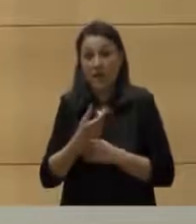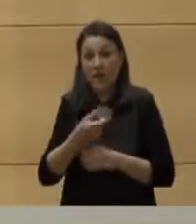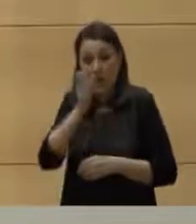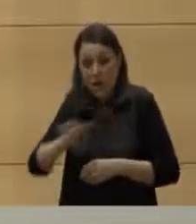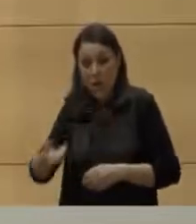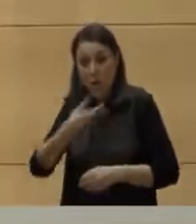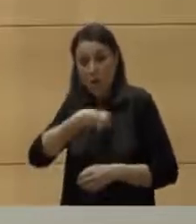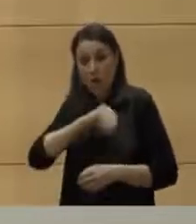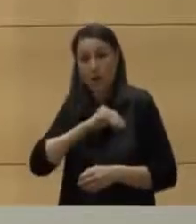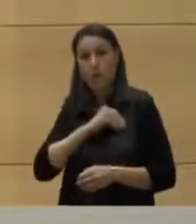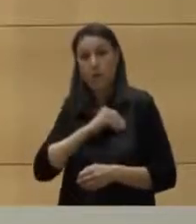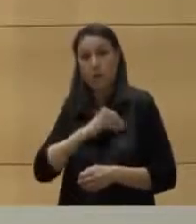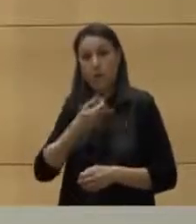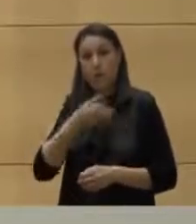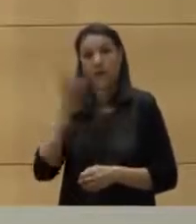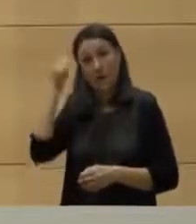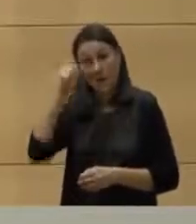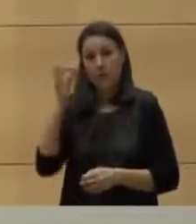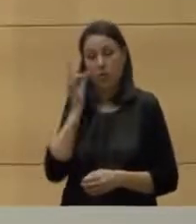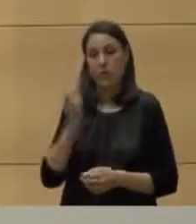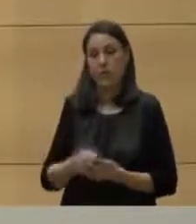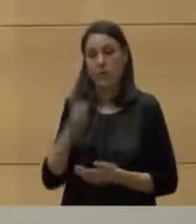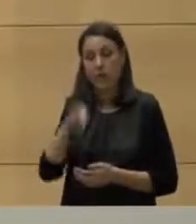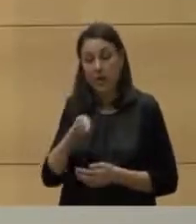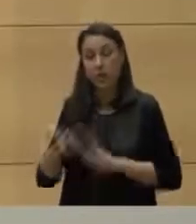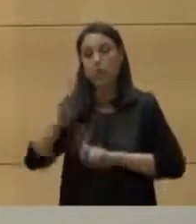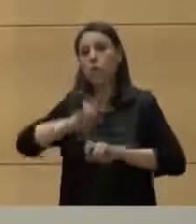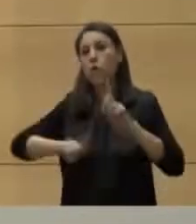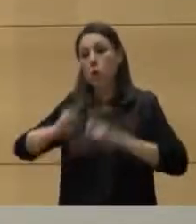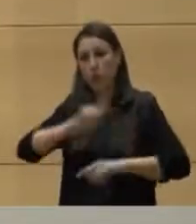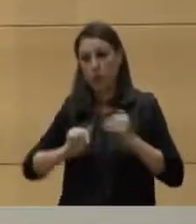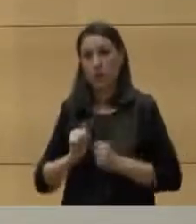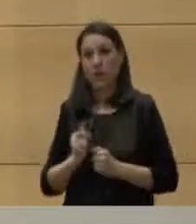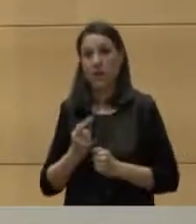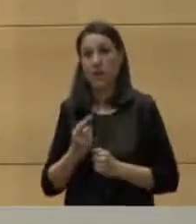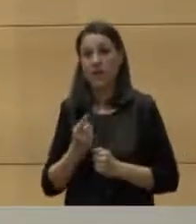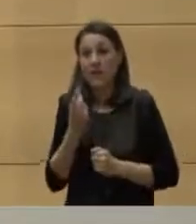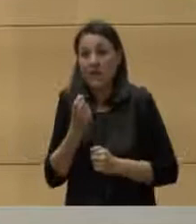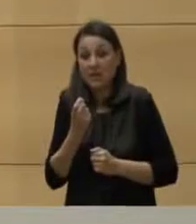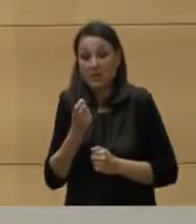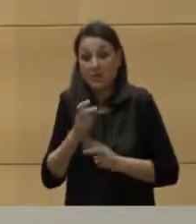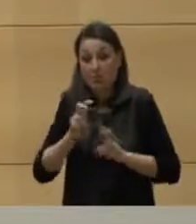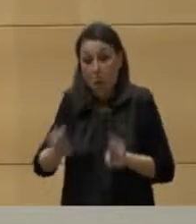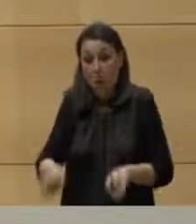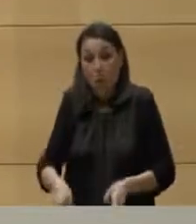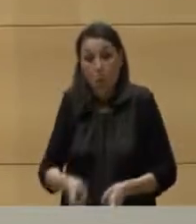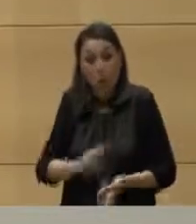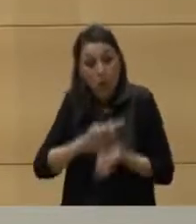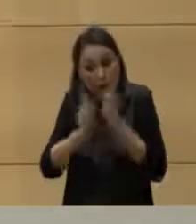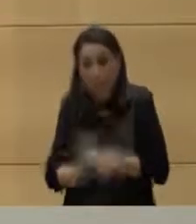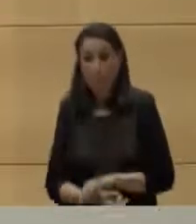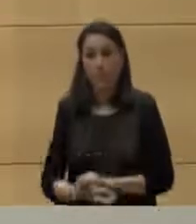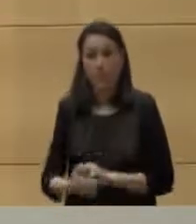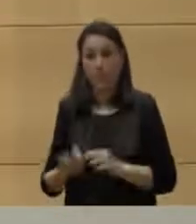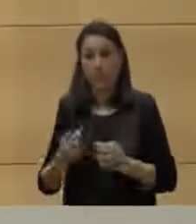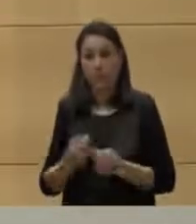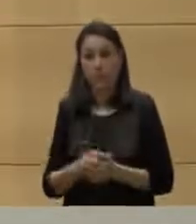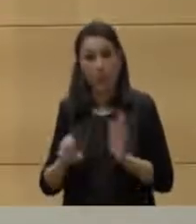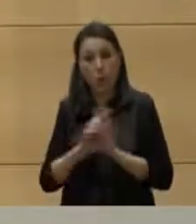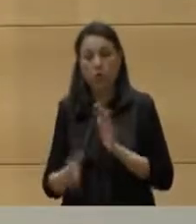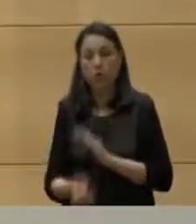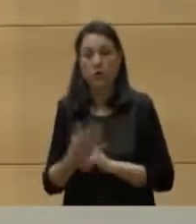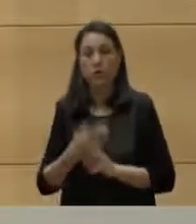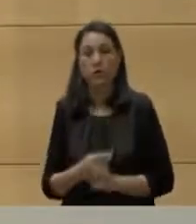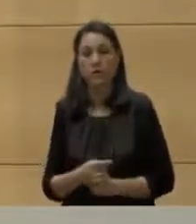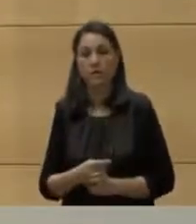son los problemas que urgen a la convocatoria de un proceso constituyente. Ahora bien, habría